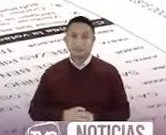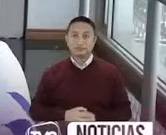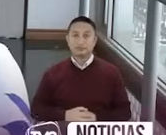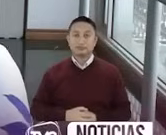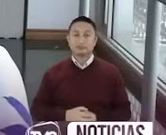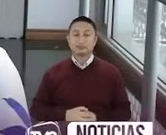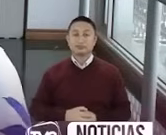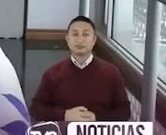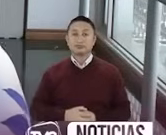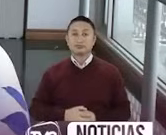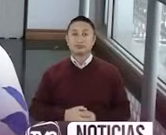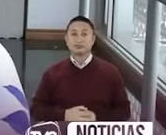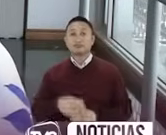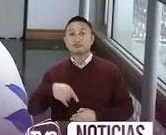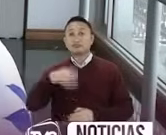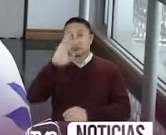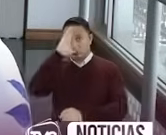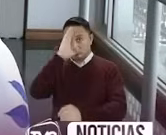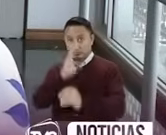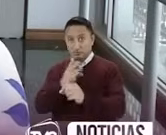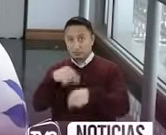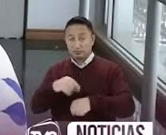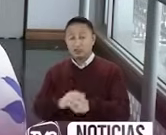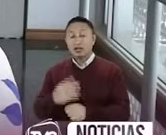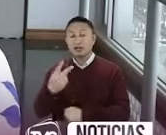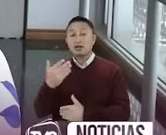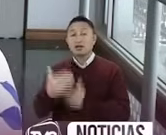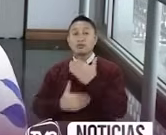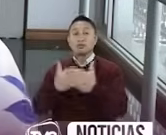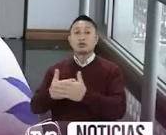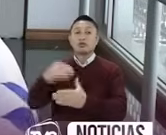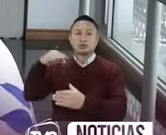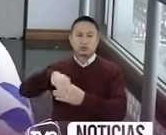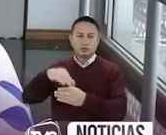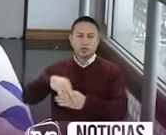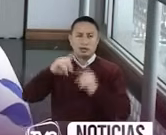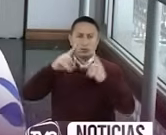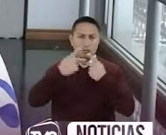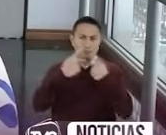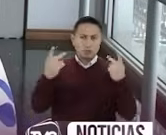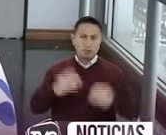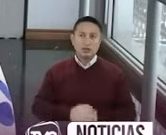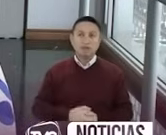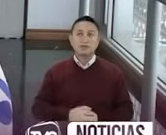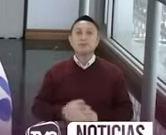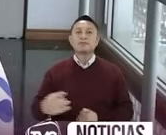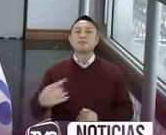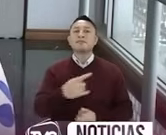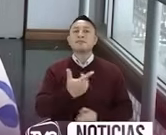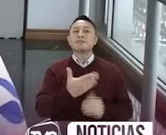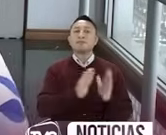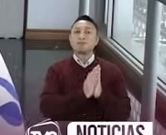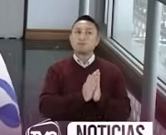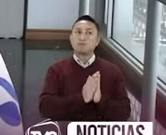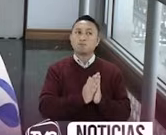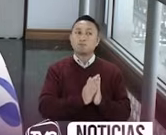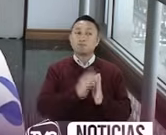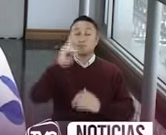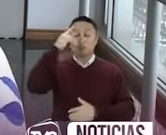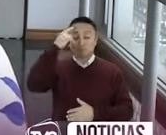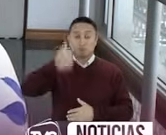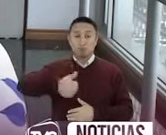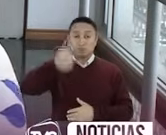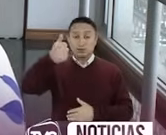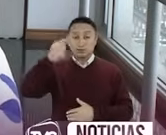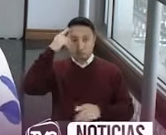la intención de que los dos procesos, el referéndum y la consulta popular emitida por o pedida por el Ejecutivo, coincidan con